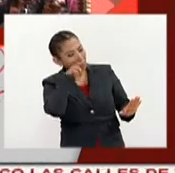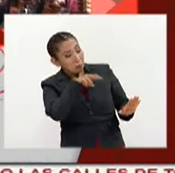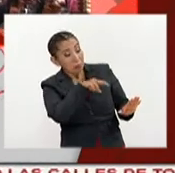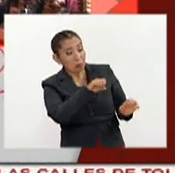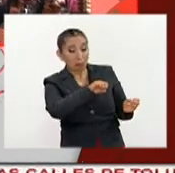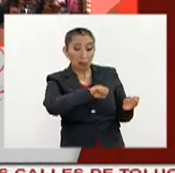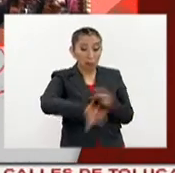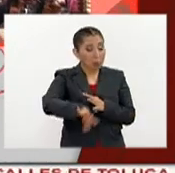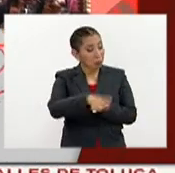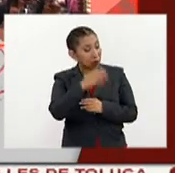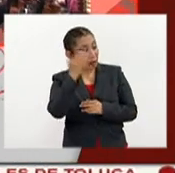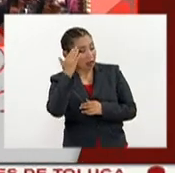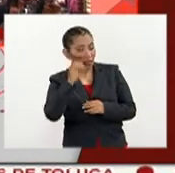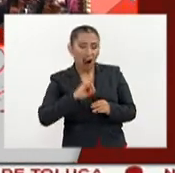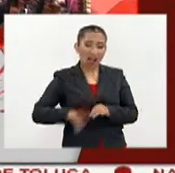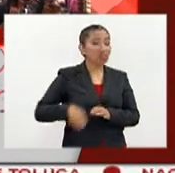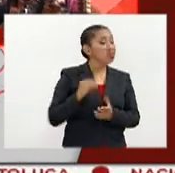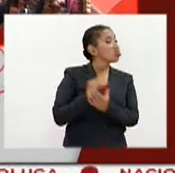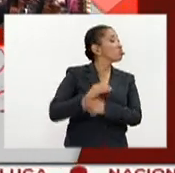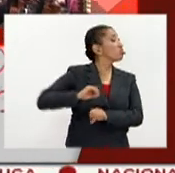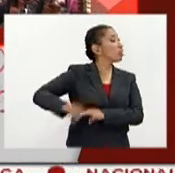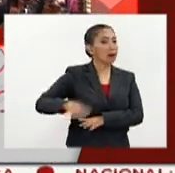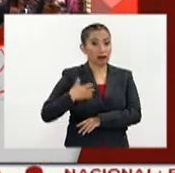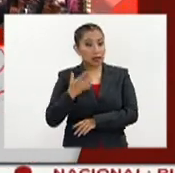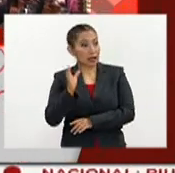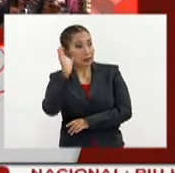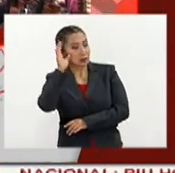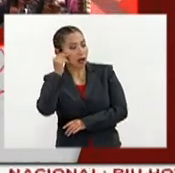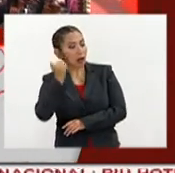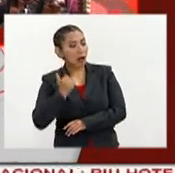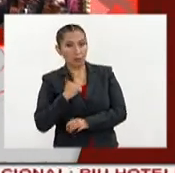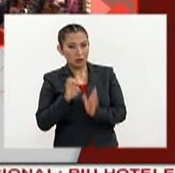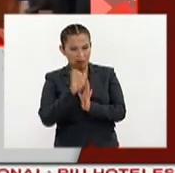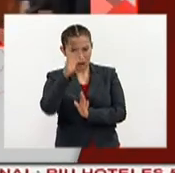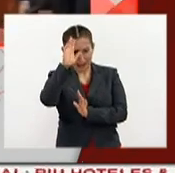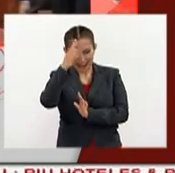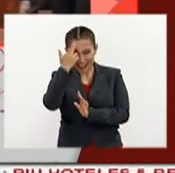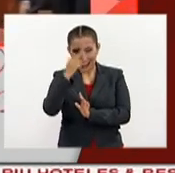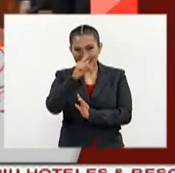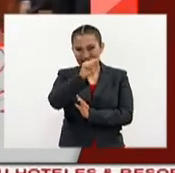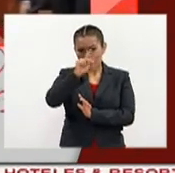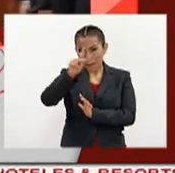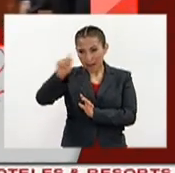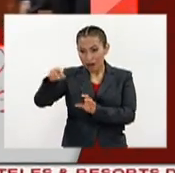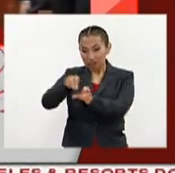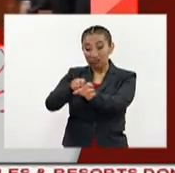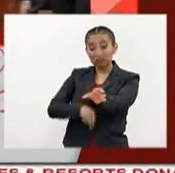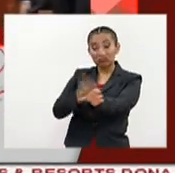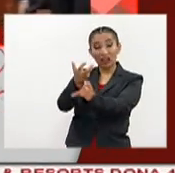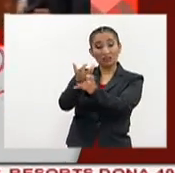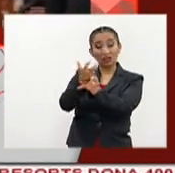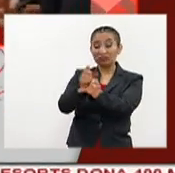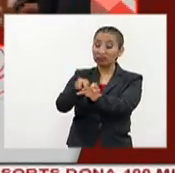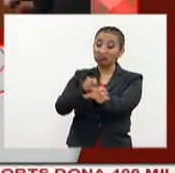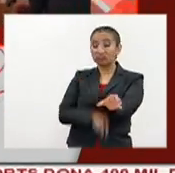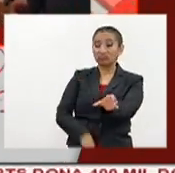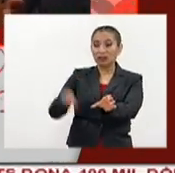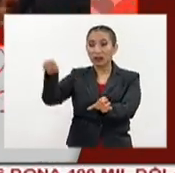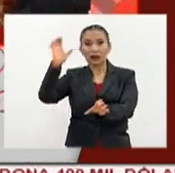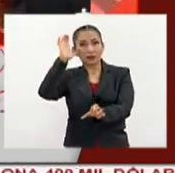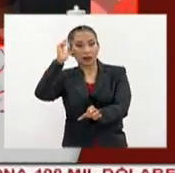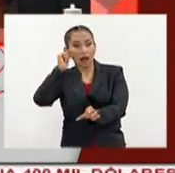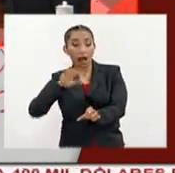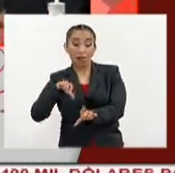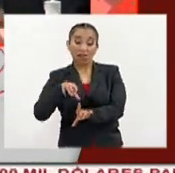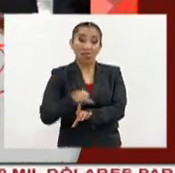ciertos liderazgos, sobre todo con la salida, por ejemplo, del TPP, que en el aspecto comercial, pues China